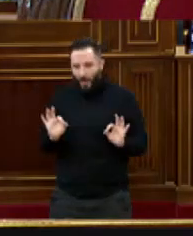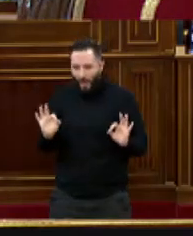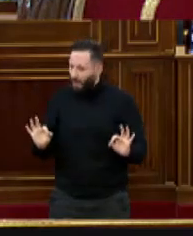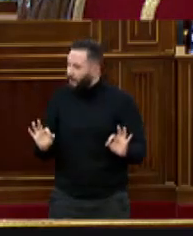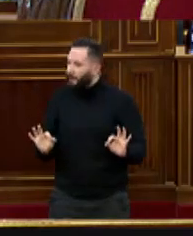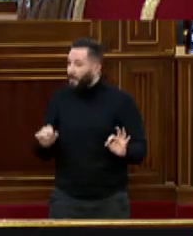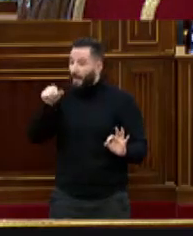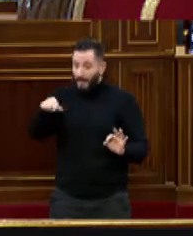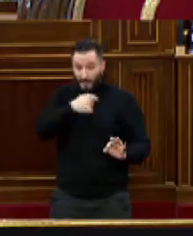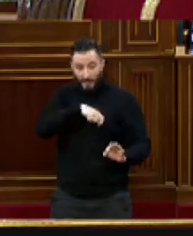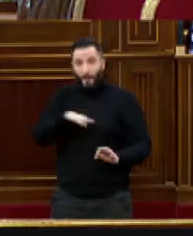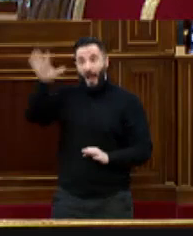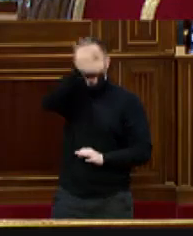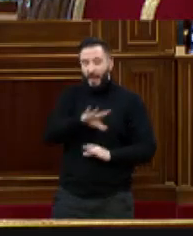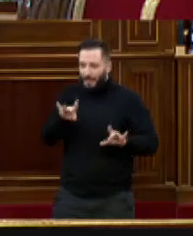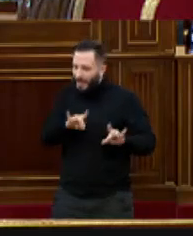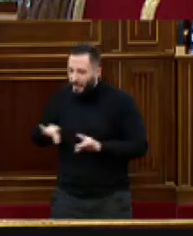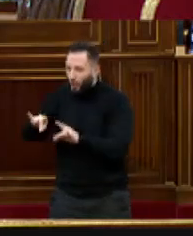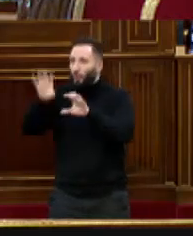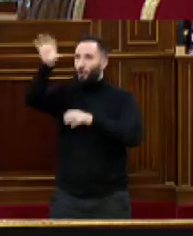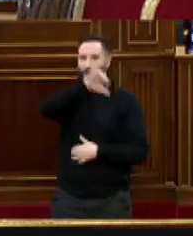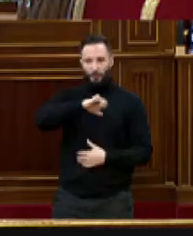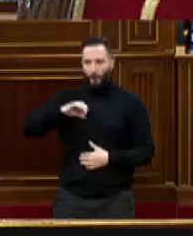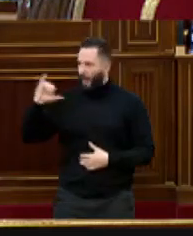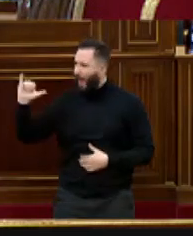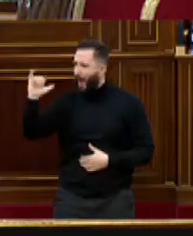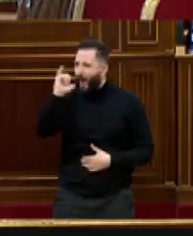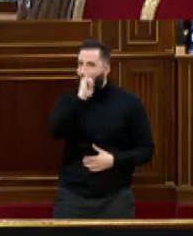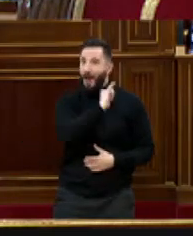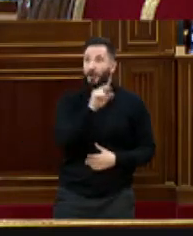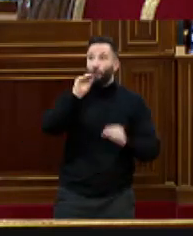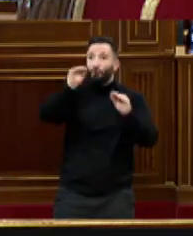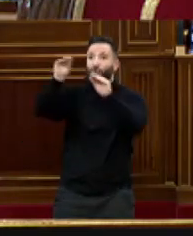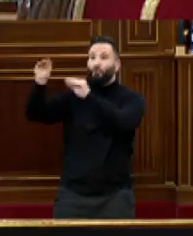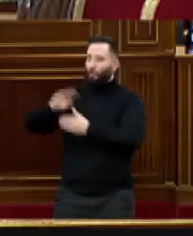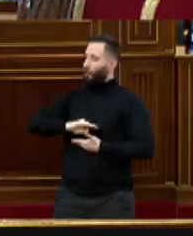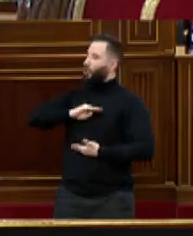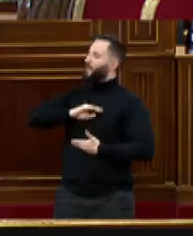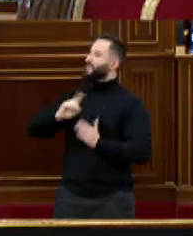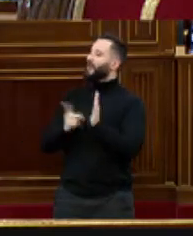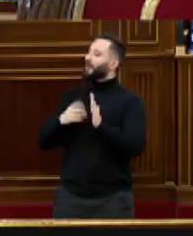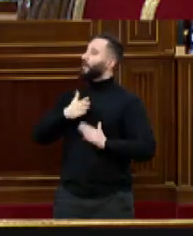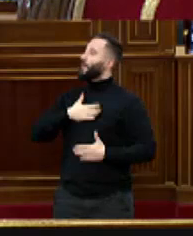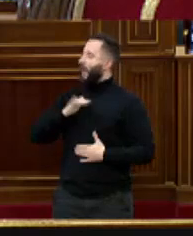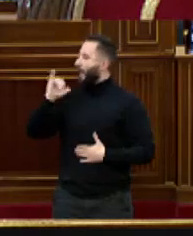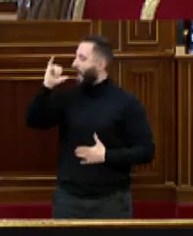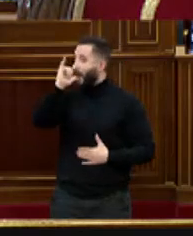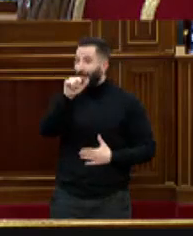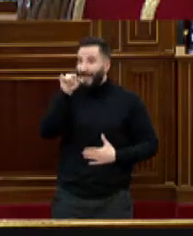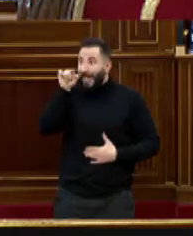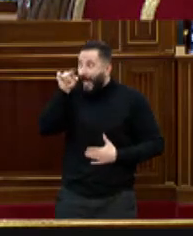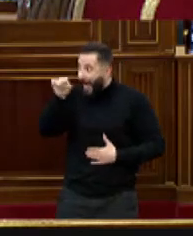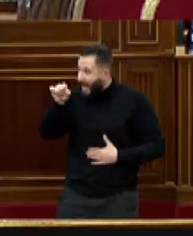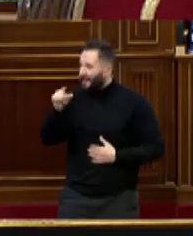el reino de España tiene territorios tiene comunidades y ciudades autónomas que tienen competencias legislativas propias y ahí todavía